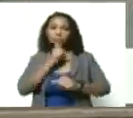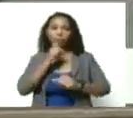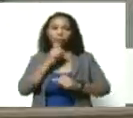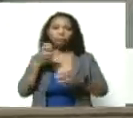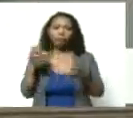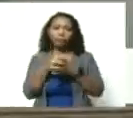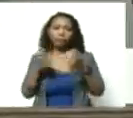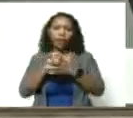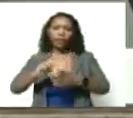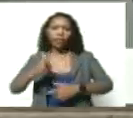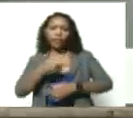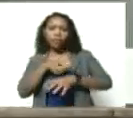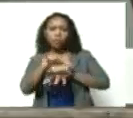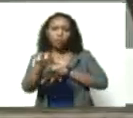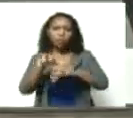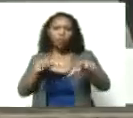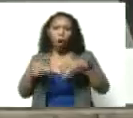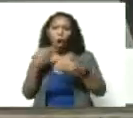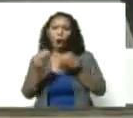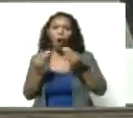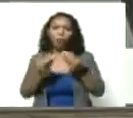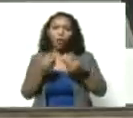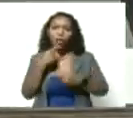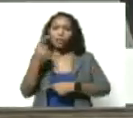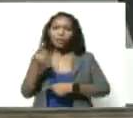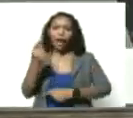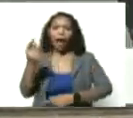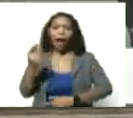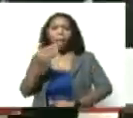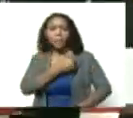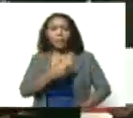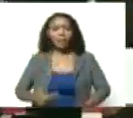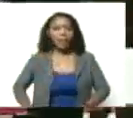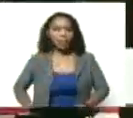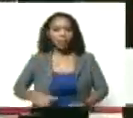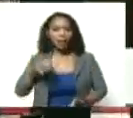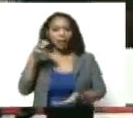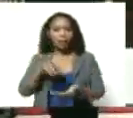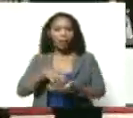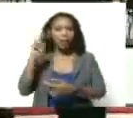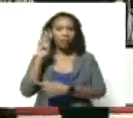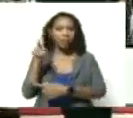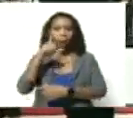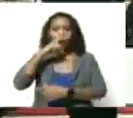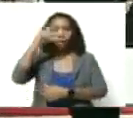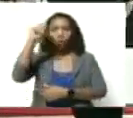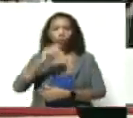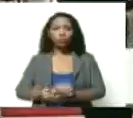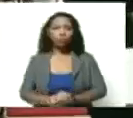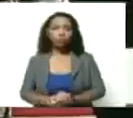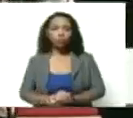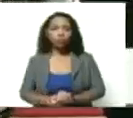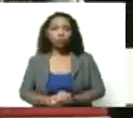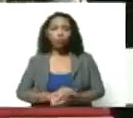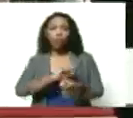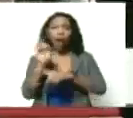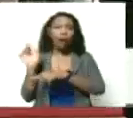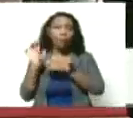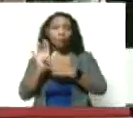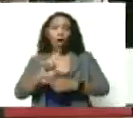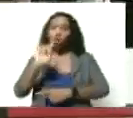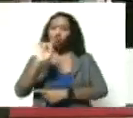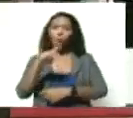y divisionista, como precisaba el jefe de Estado venezolano Nicolás Maduro. Earle representó no